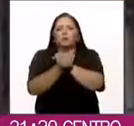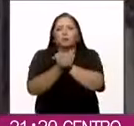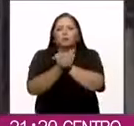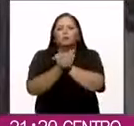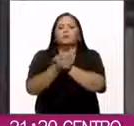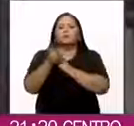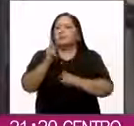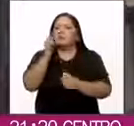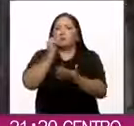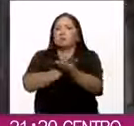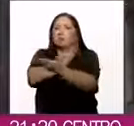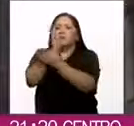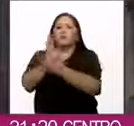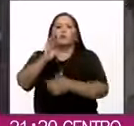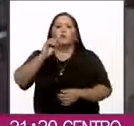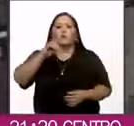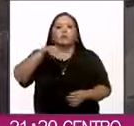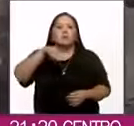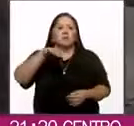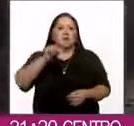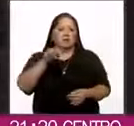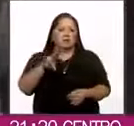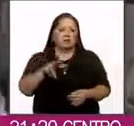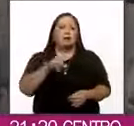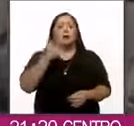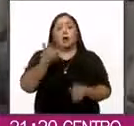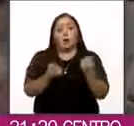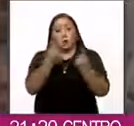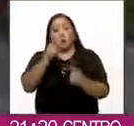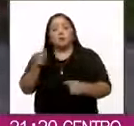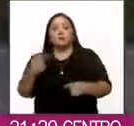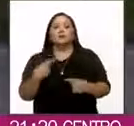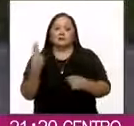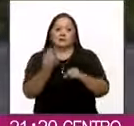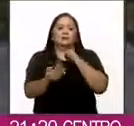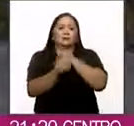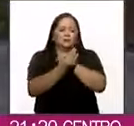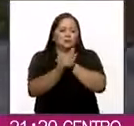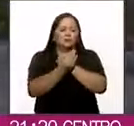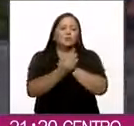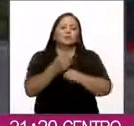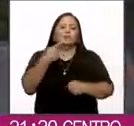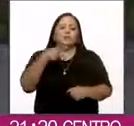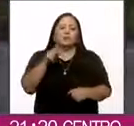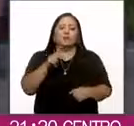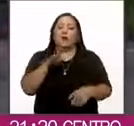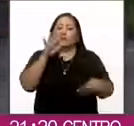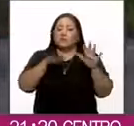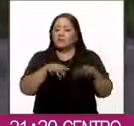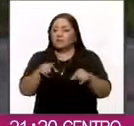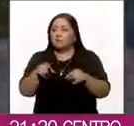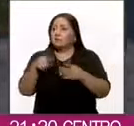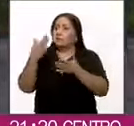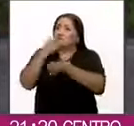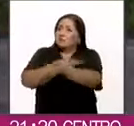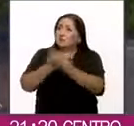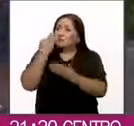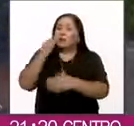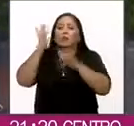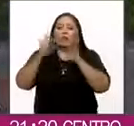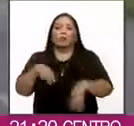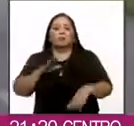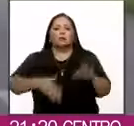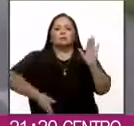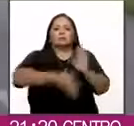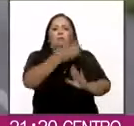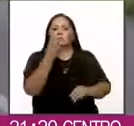sin embargo acuden a la Comar, o a otras que sí necesitan protección, pero que a final de cuentas acaban abandonando el procedimiento. Y eso